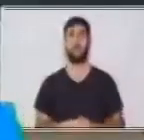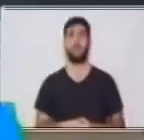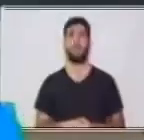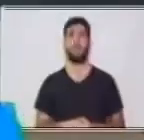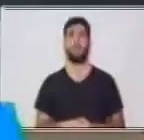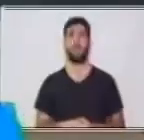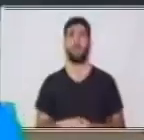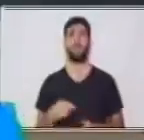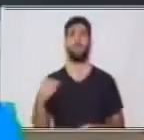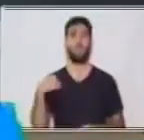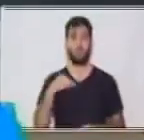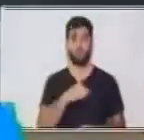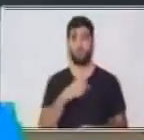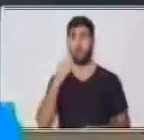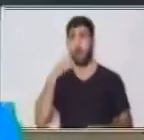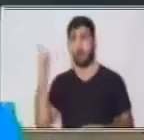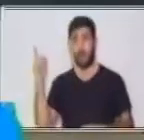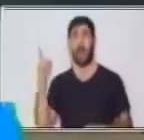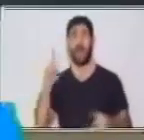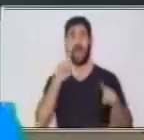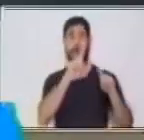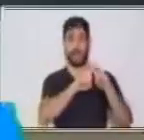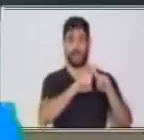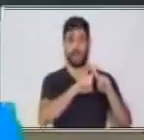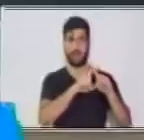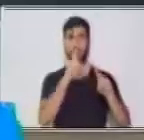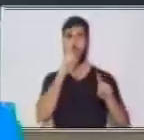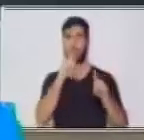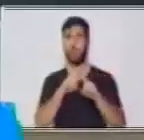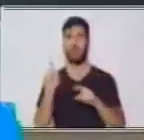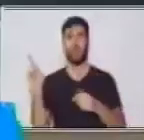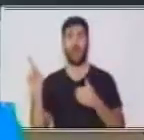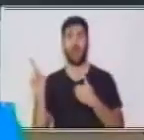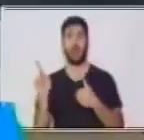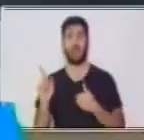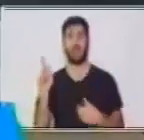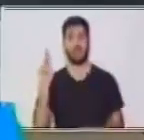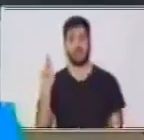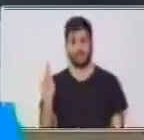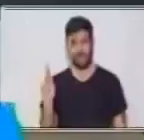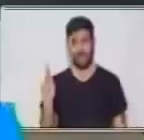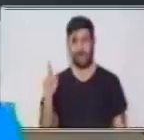tenemos X y tenemos el valor de Y.